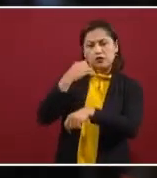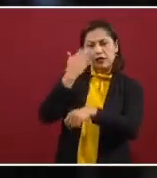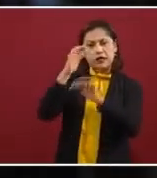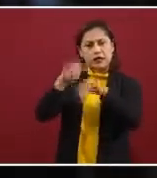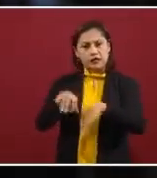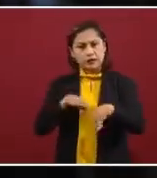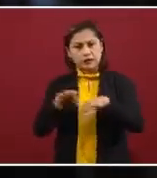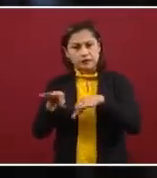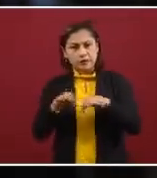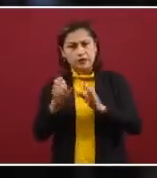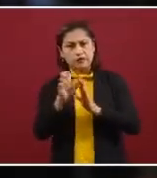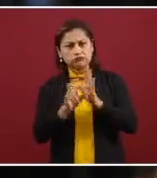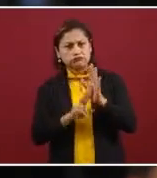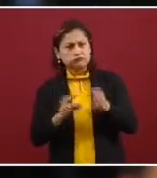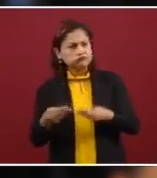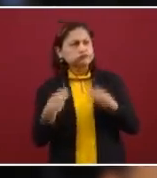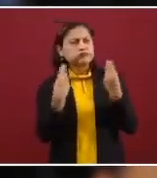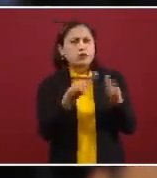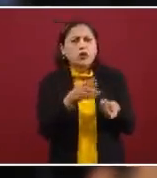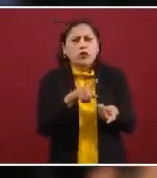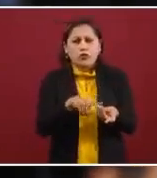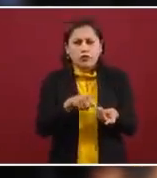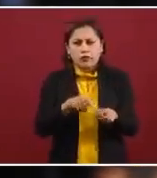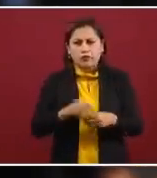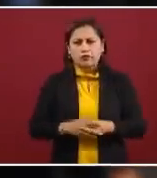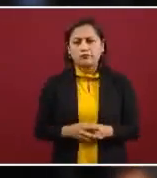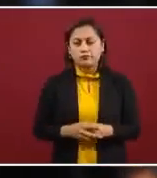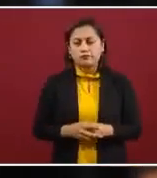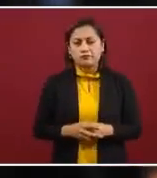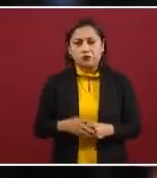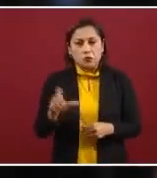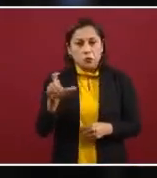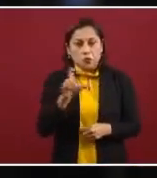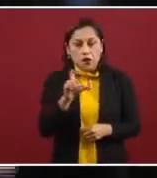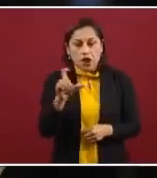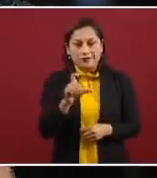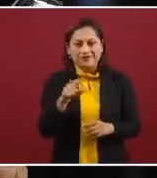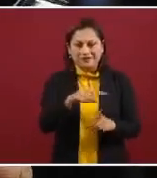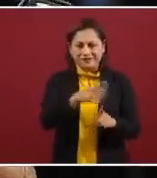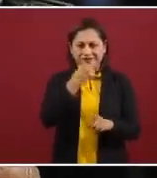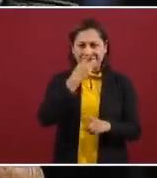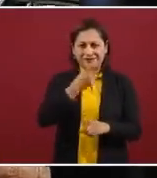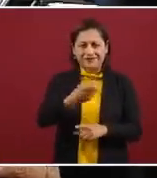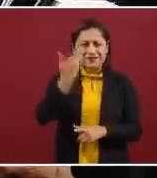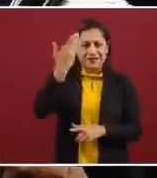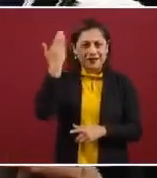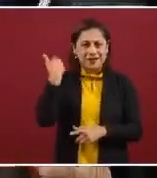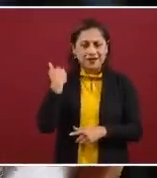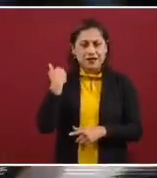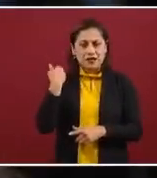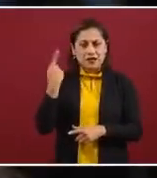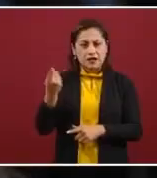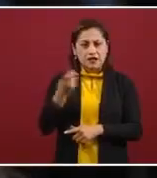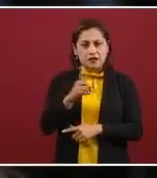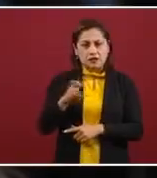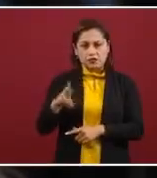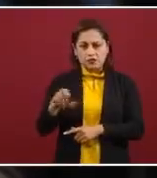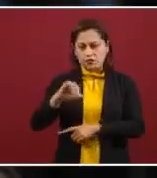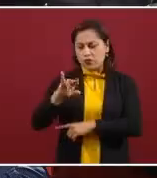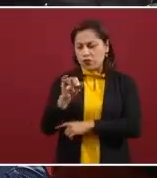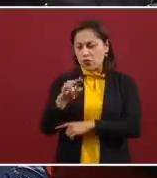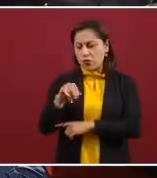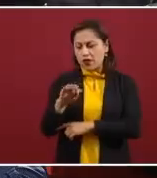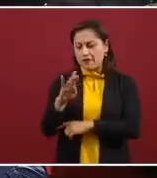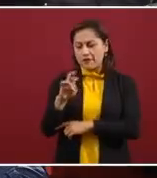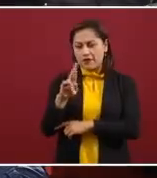de cuándo? Para lo que decía ahorita en su exposición, el doctor Juan Ferrer,